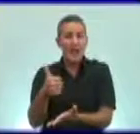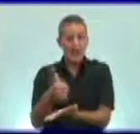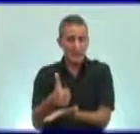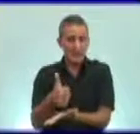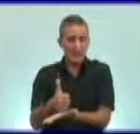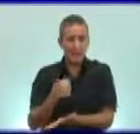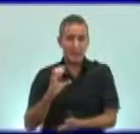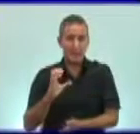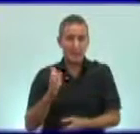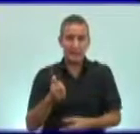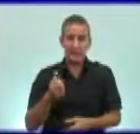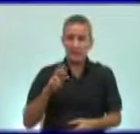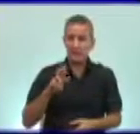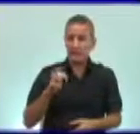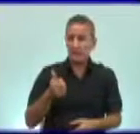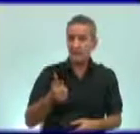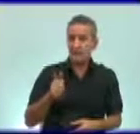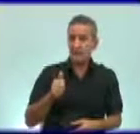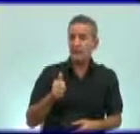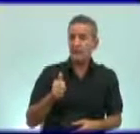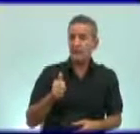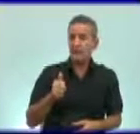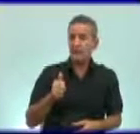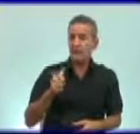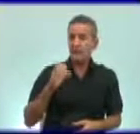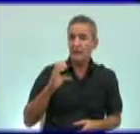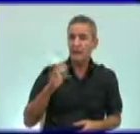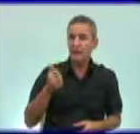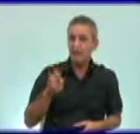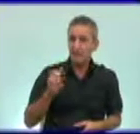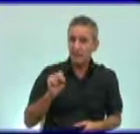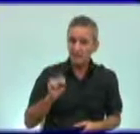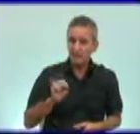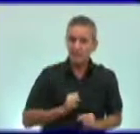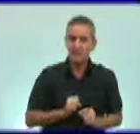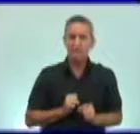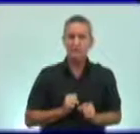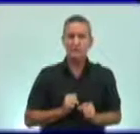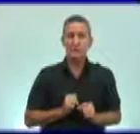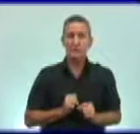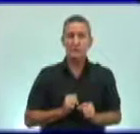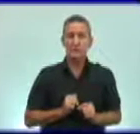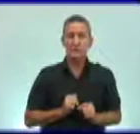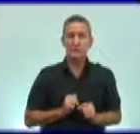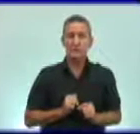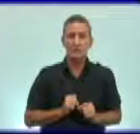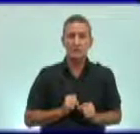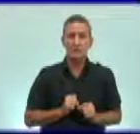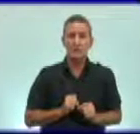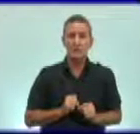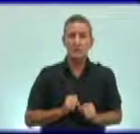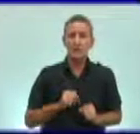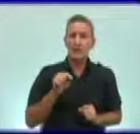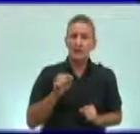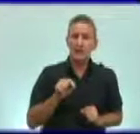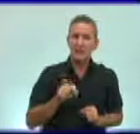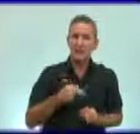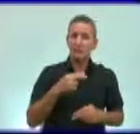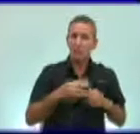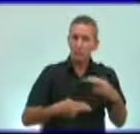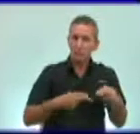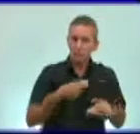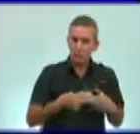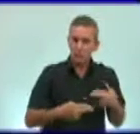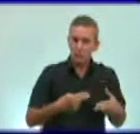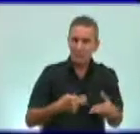tienen reconocimiento y también tienen actos legales. El acto de José Antonio Páez fue inmortalizar o por